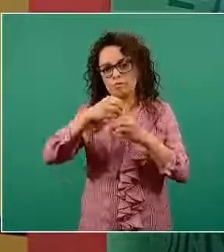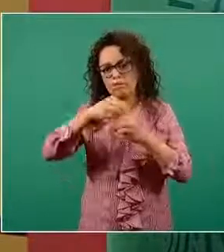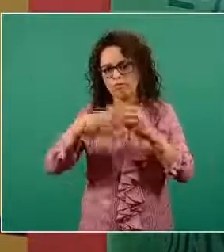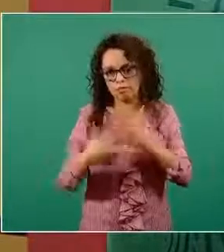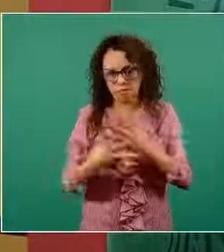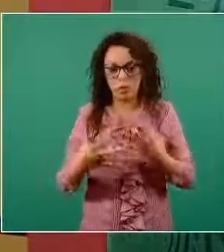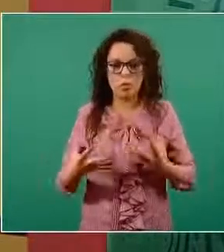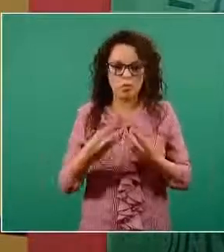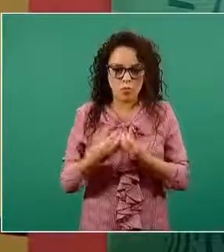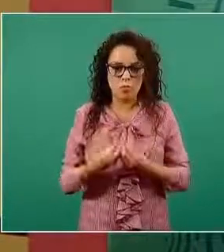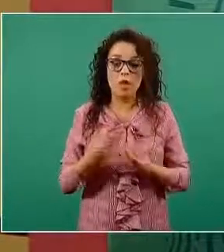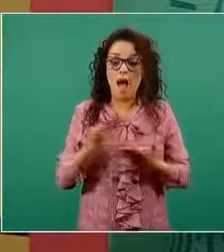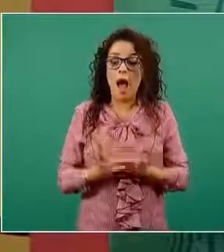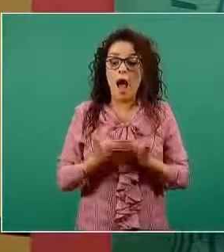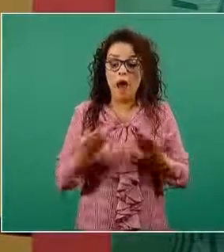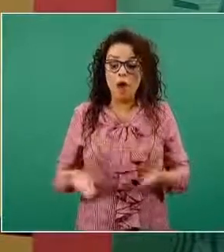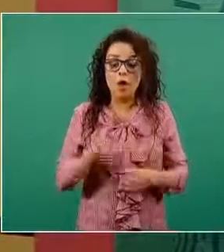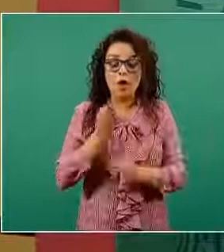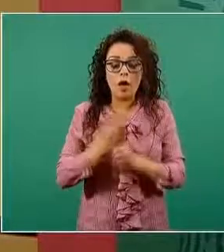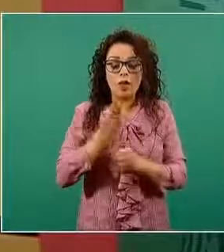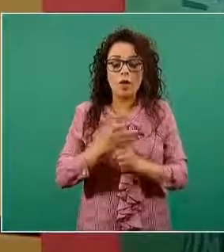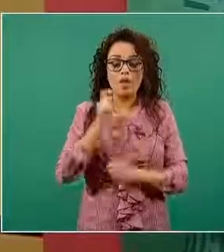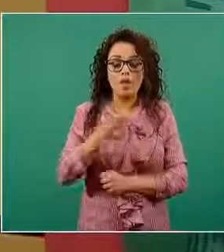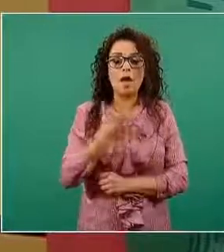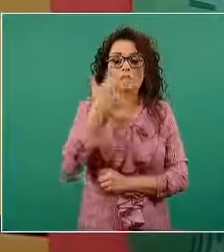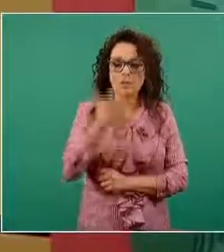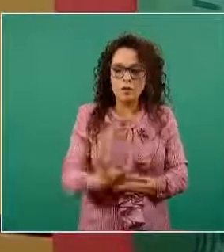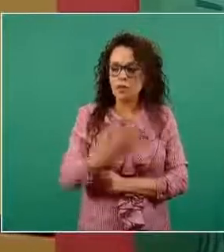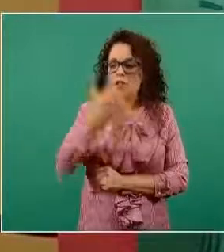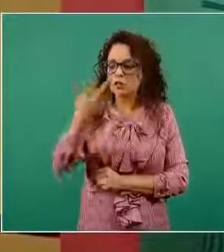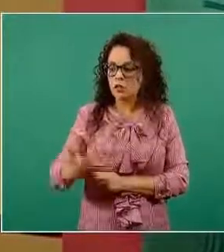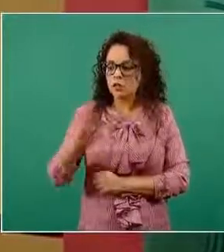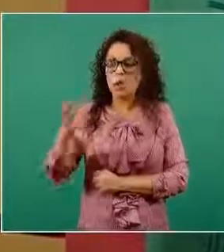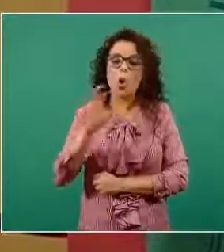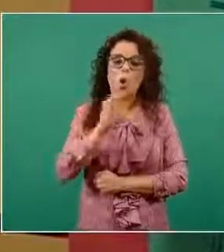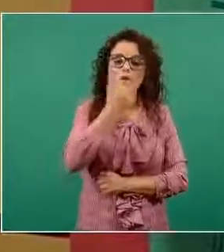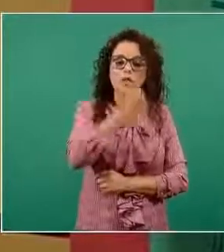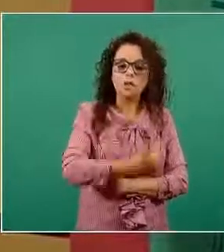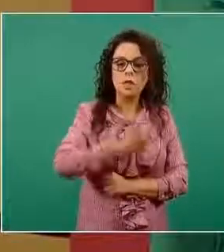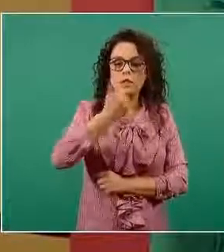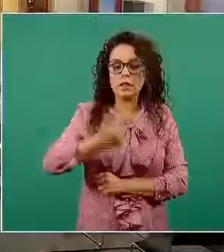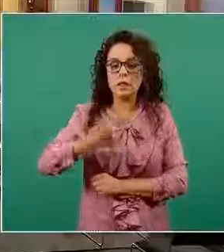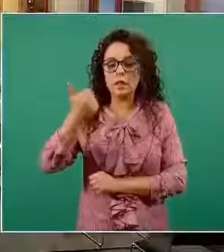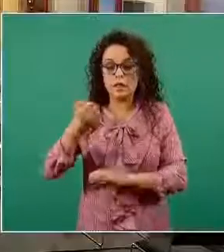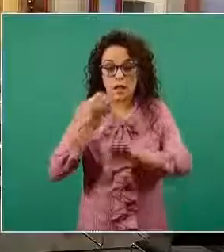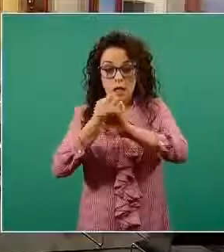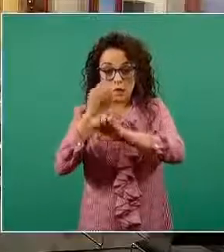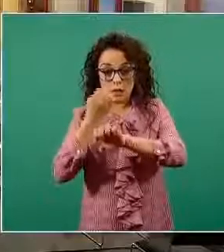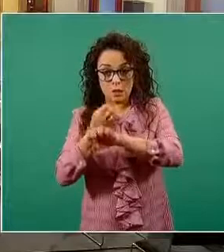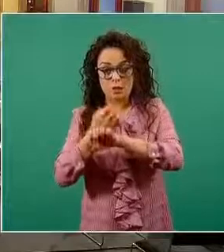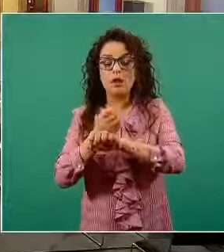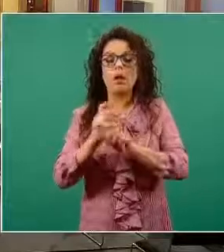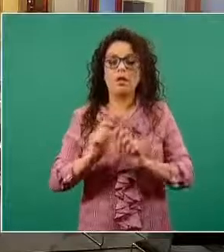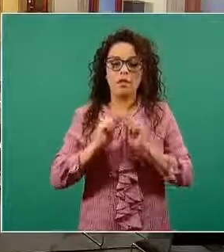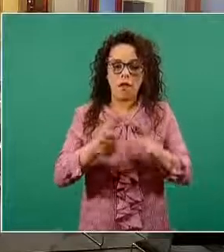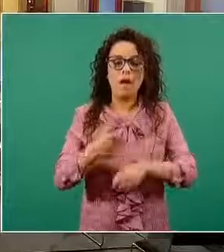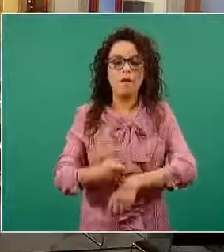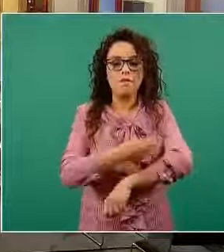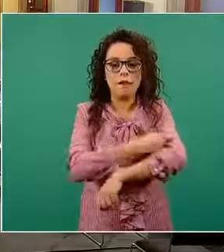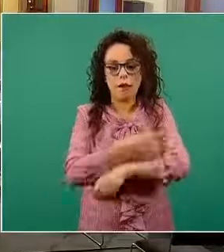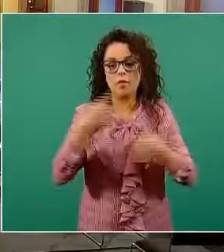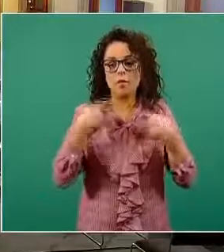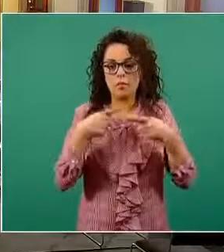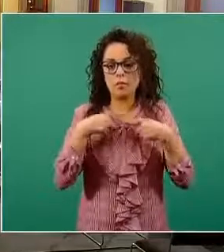este momento estamos en segmentos de 5 en 5 o 6 en 6 entidades federativas vacunando al personal